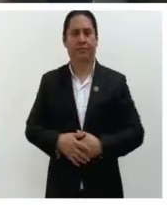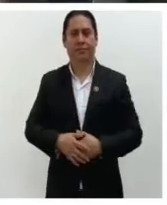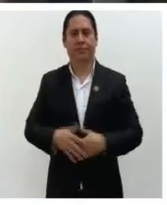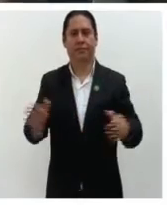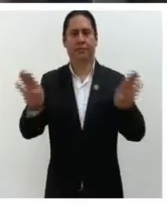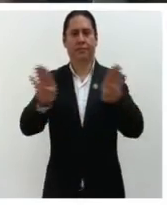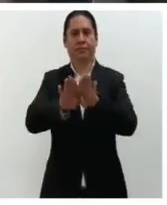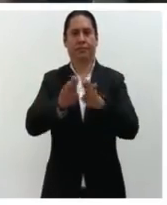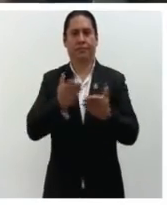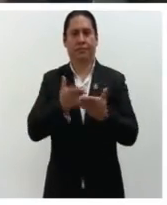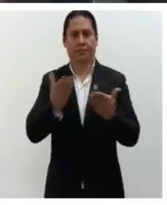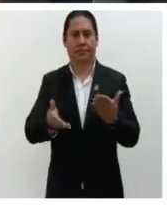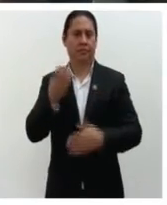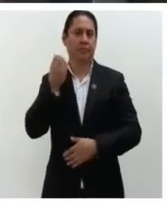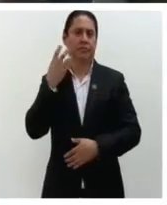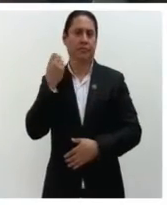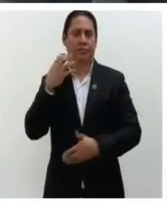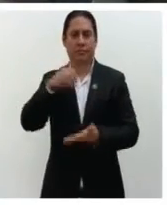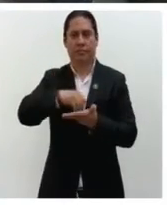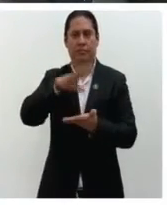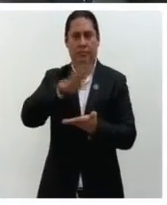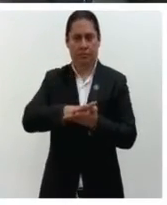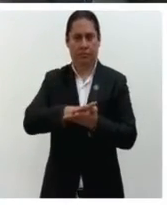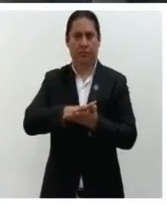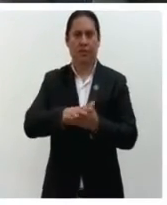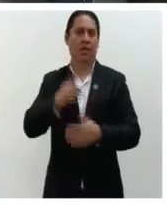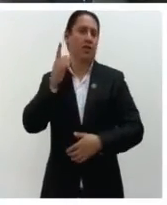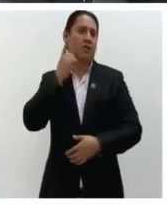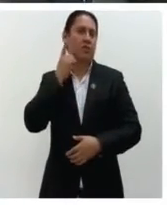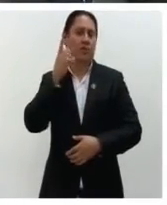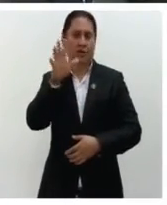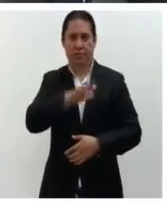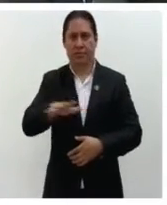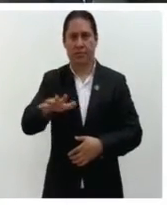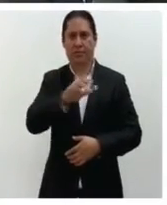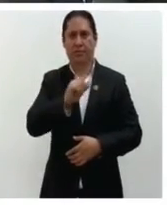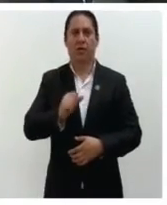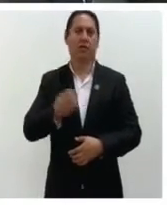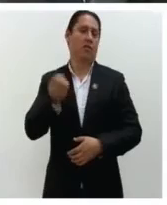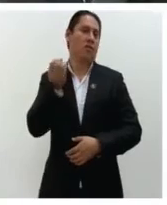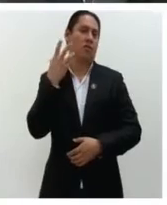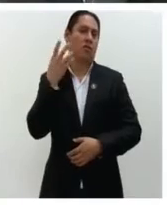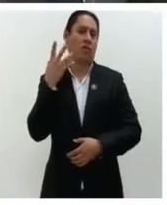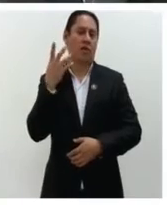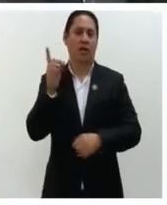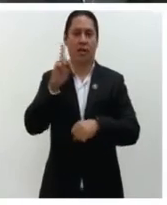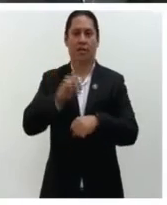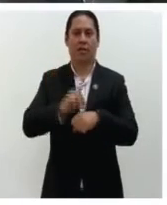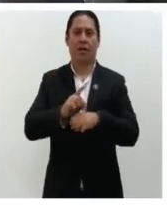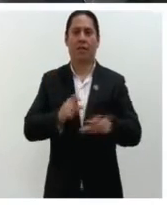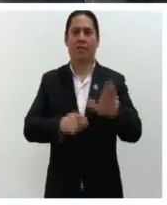se levanta la presente sesión citándose a las diputadas y diputados a la sesión ordinaria